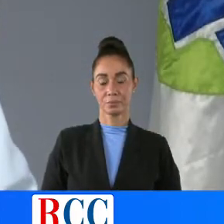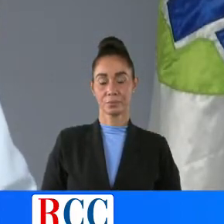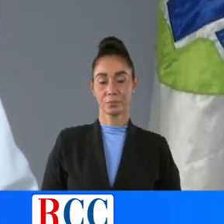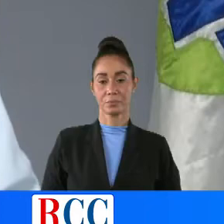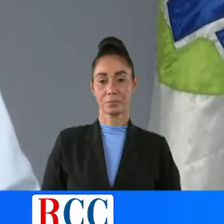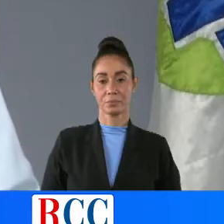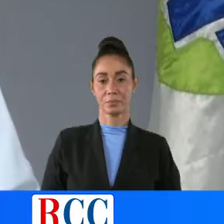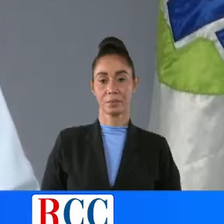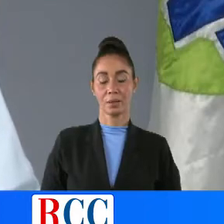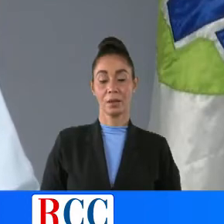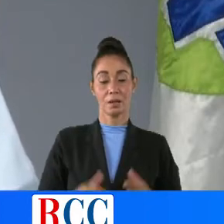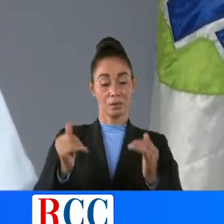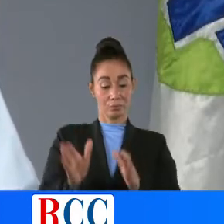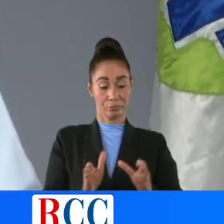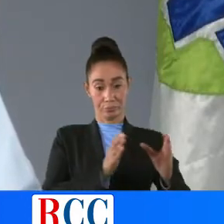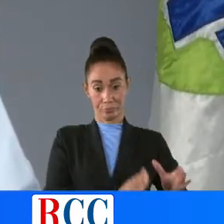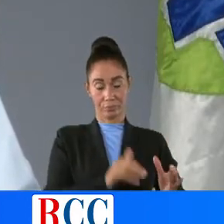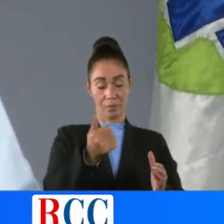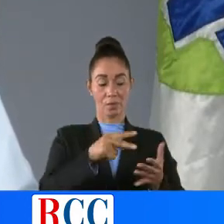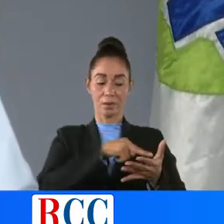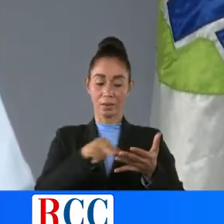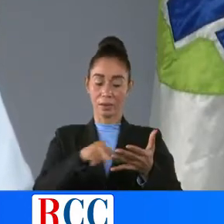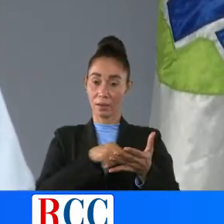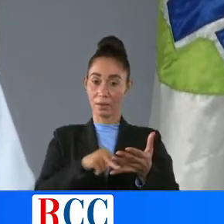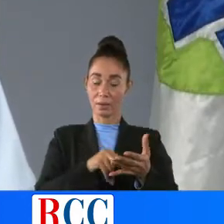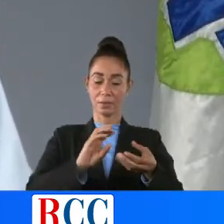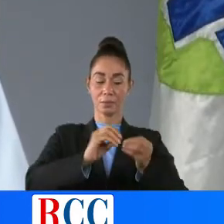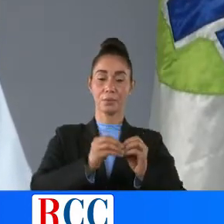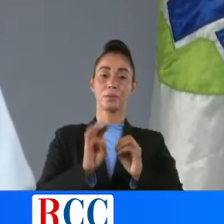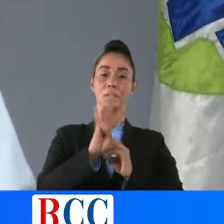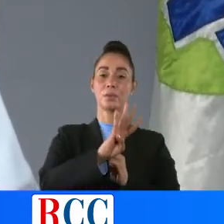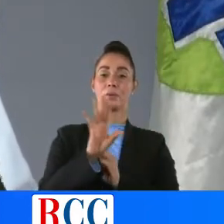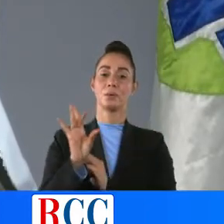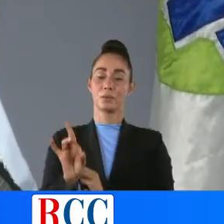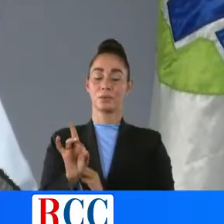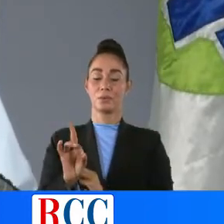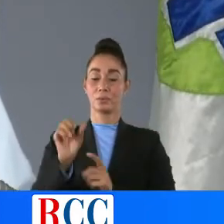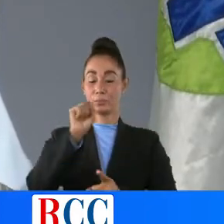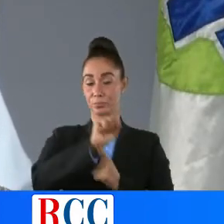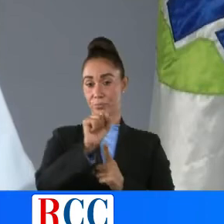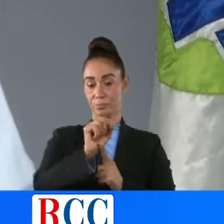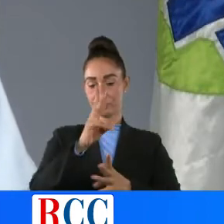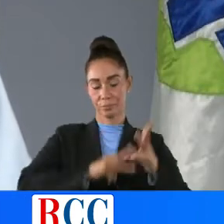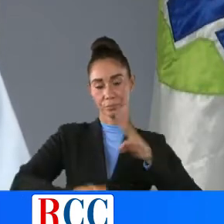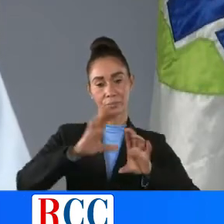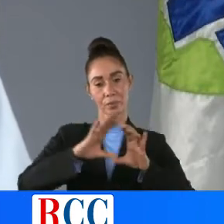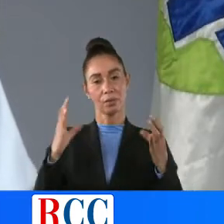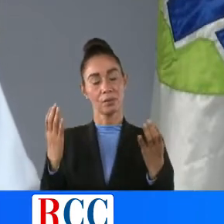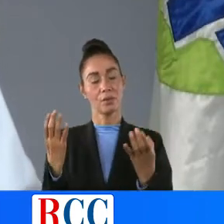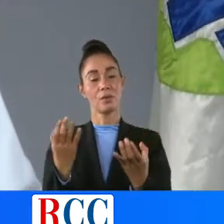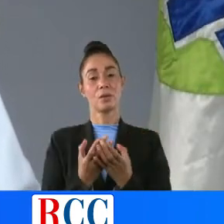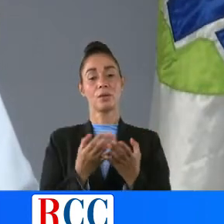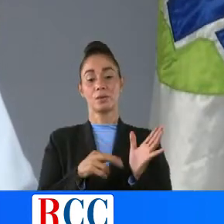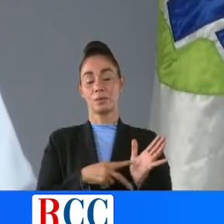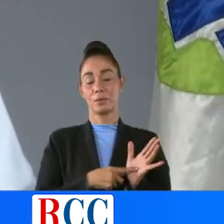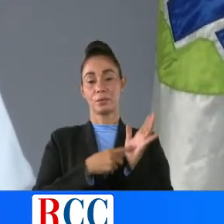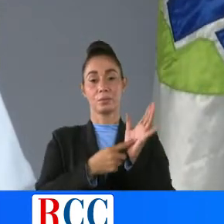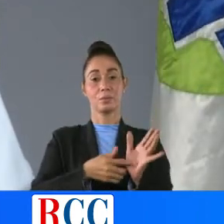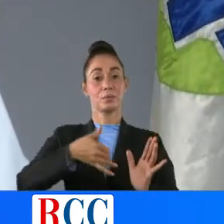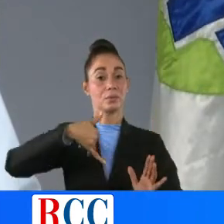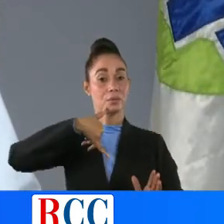Pasamos a dar lectura al boletín número 48. La situación global reportada el